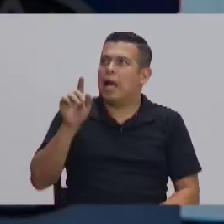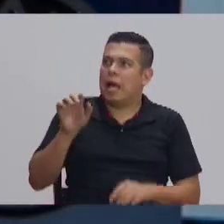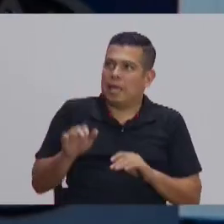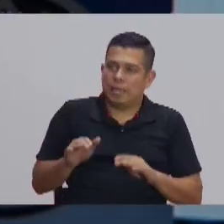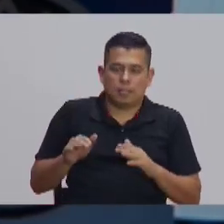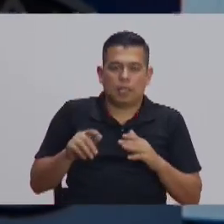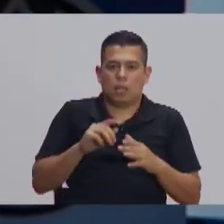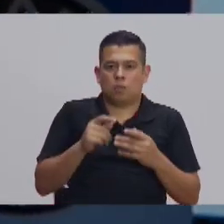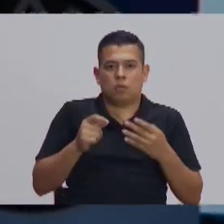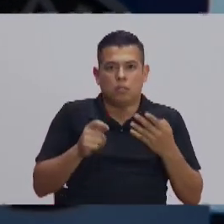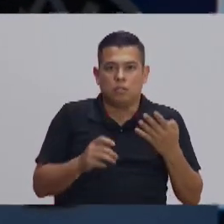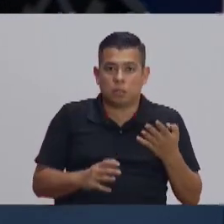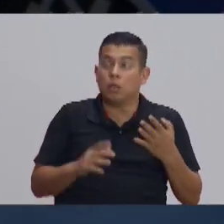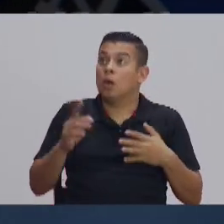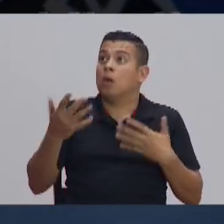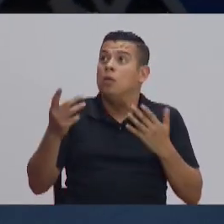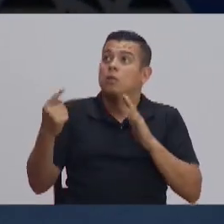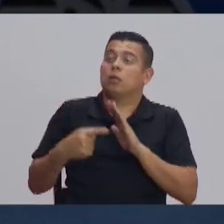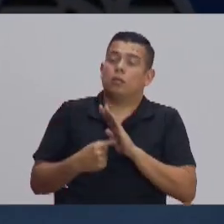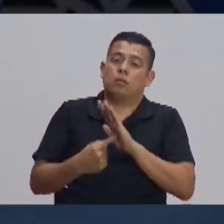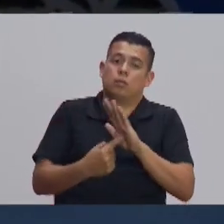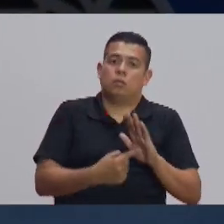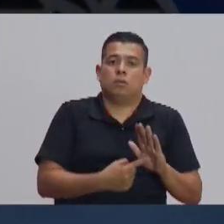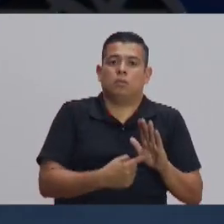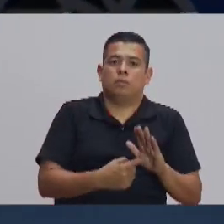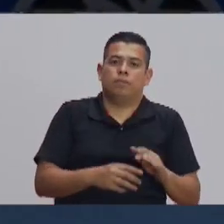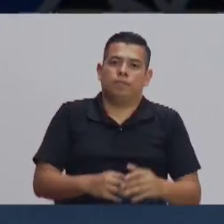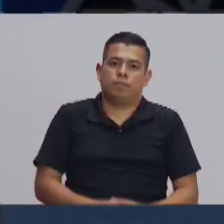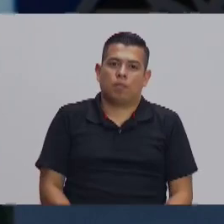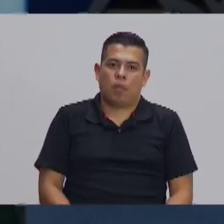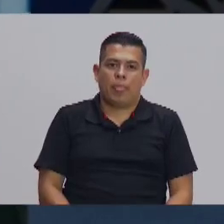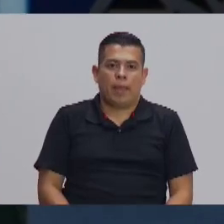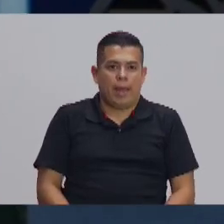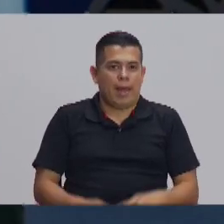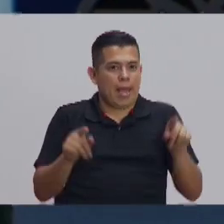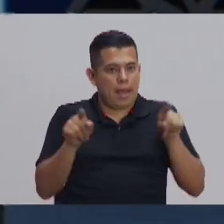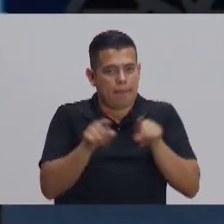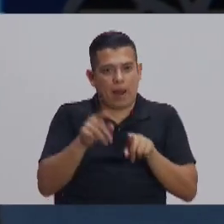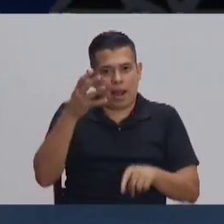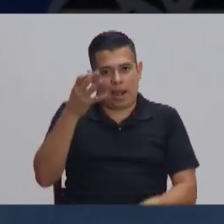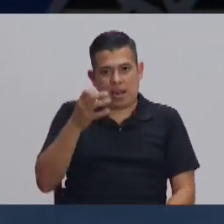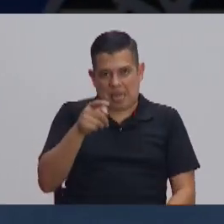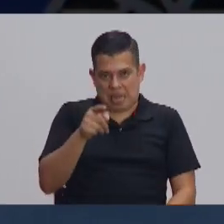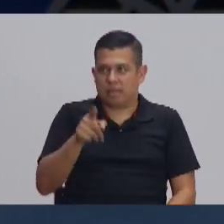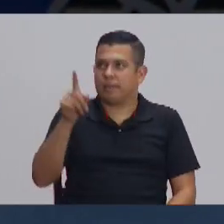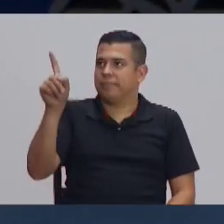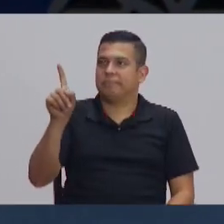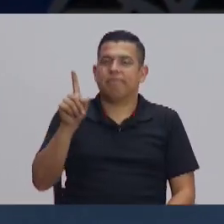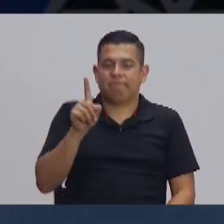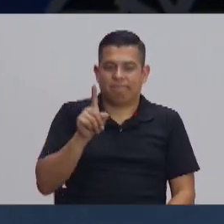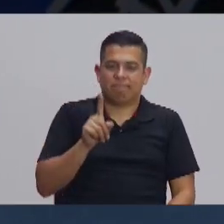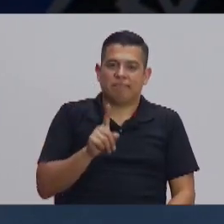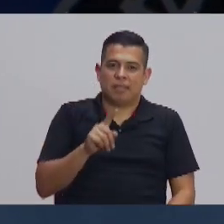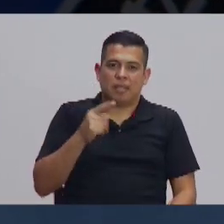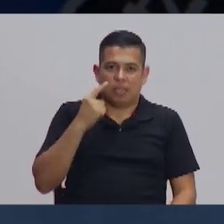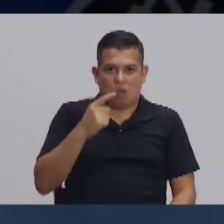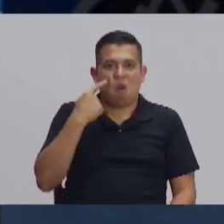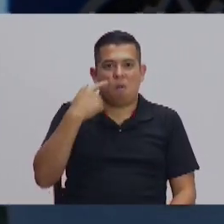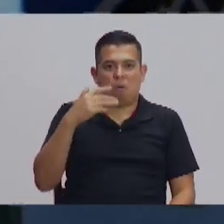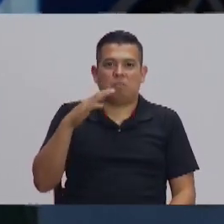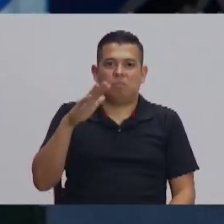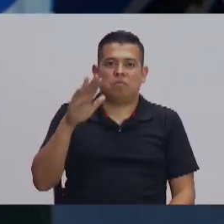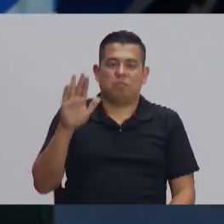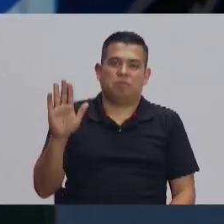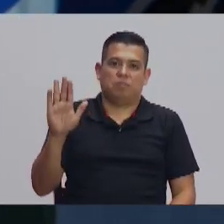porque porque dios se manifiesta hermanos que te ame dios se manifiesta yo doy testimonio